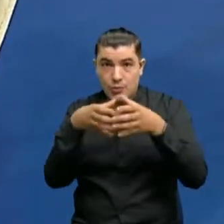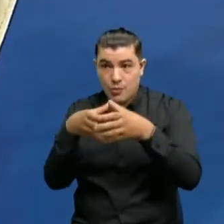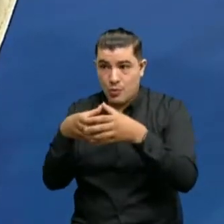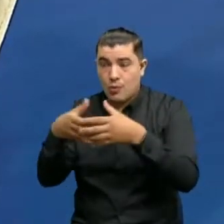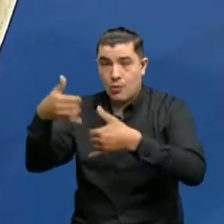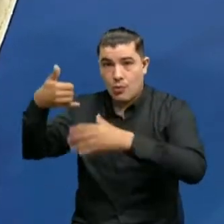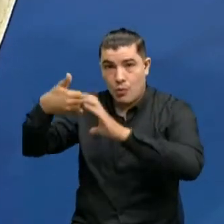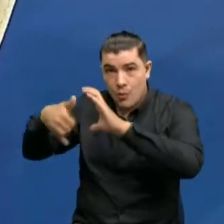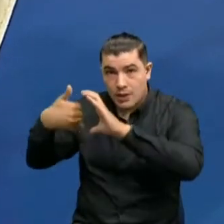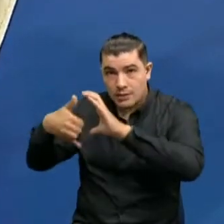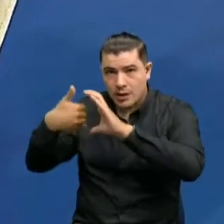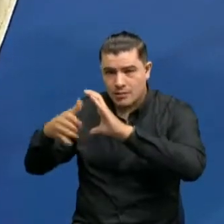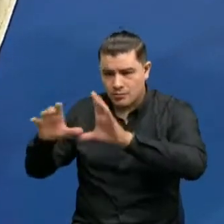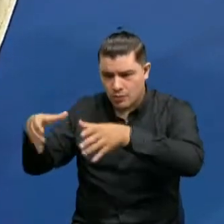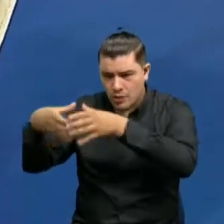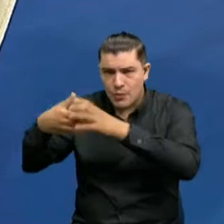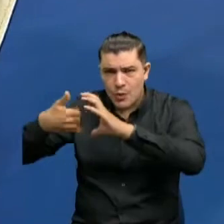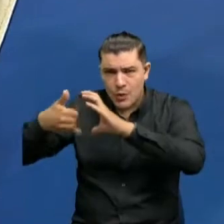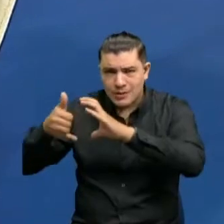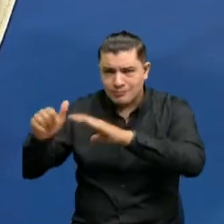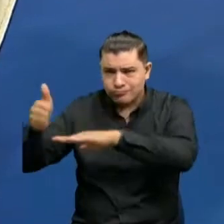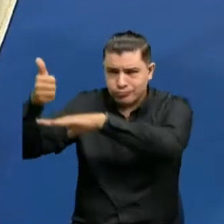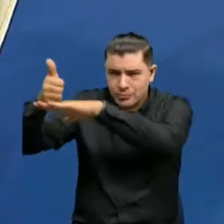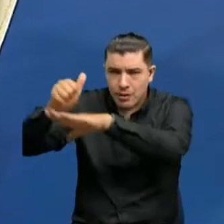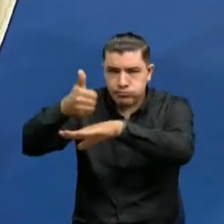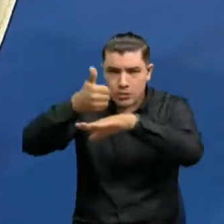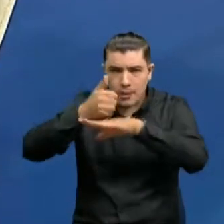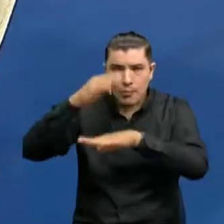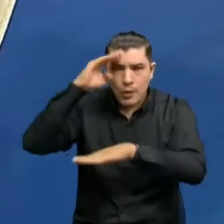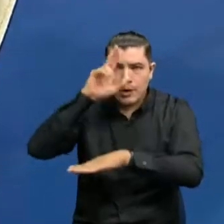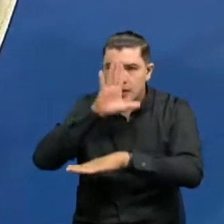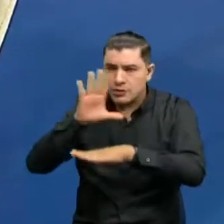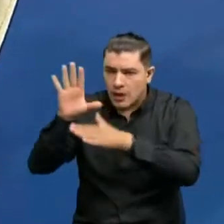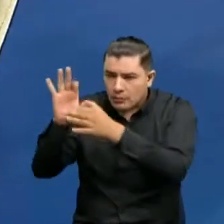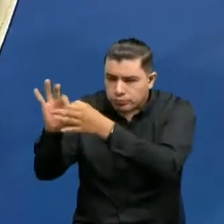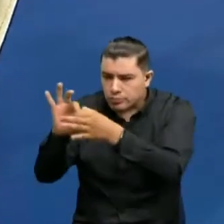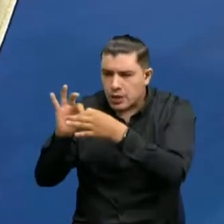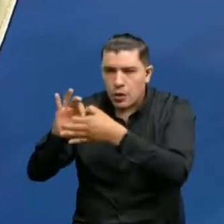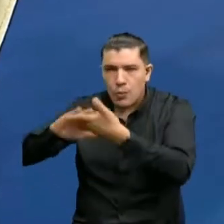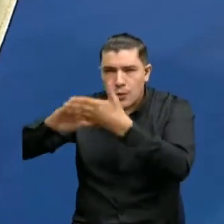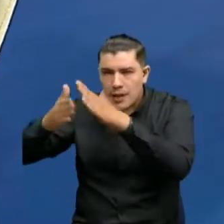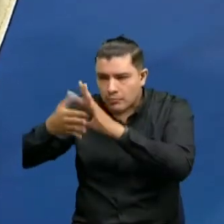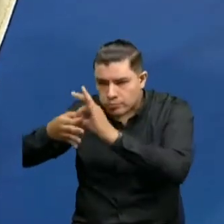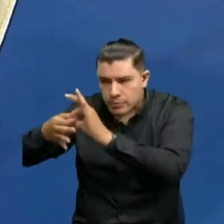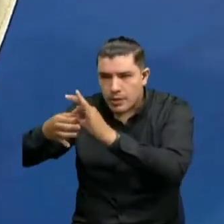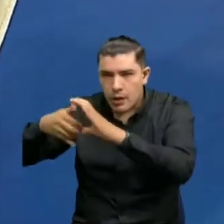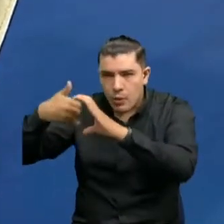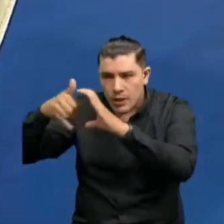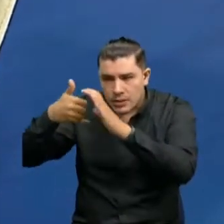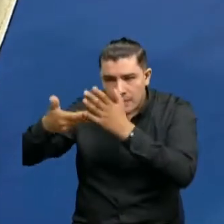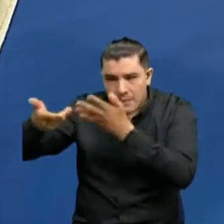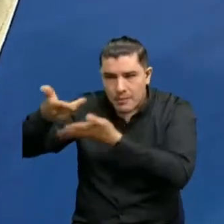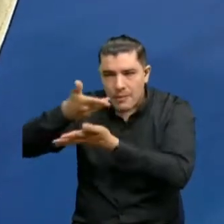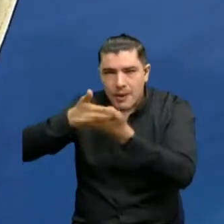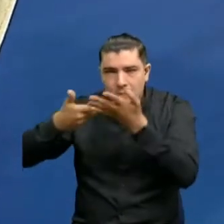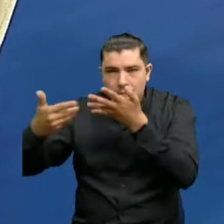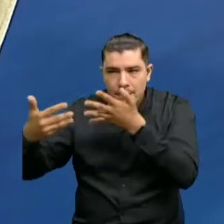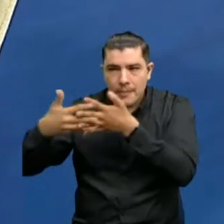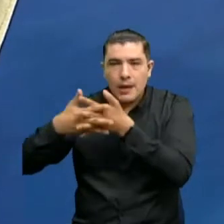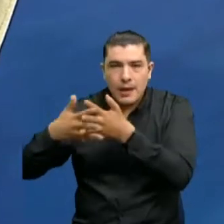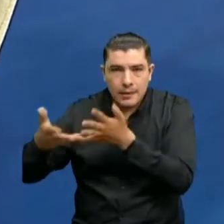los mismos oficiales del mismo uniformado de los mismos cuadrantes vienen llegando a través de esas comunidades